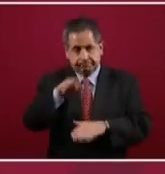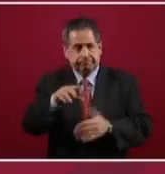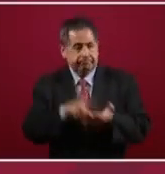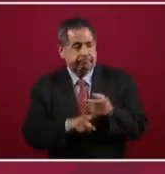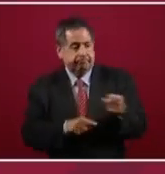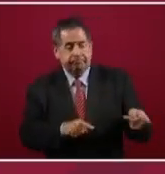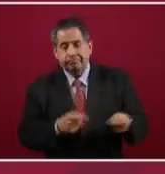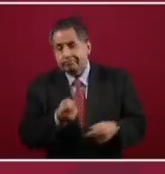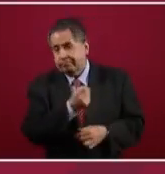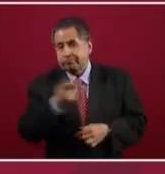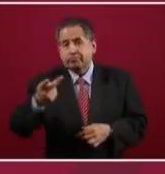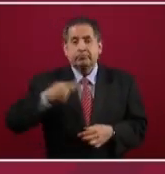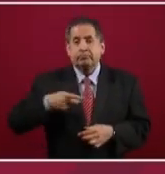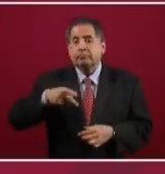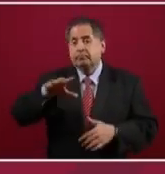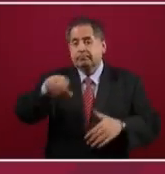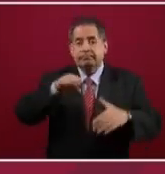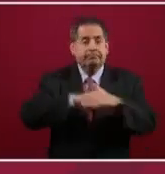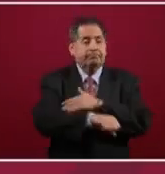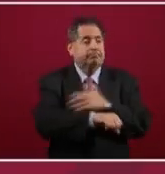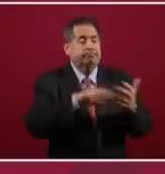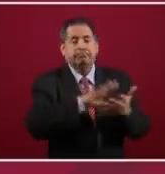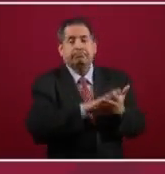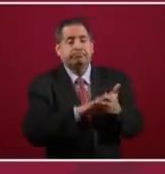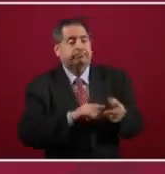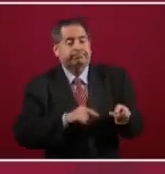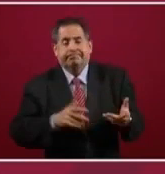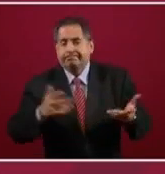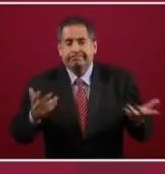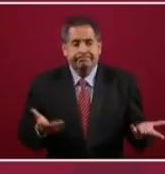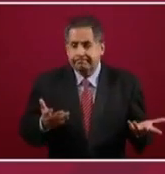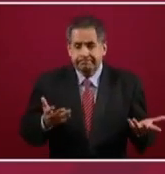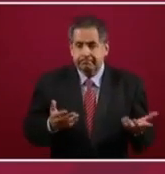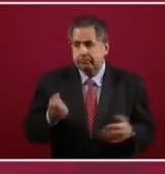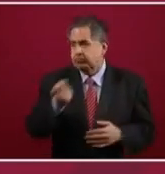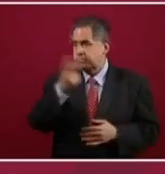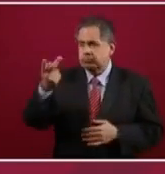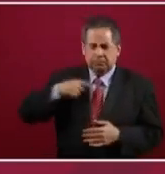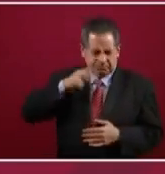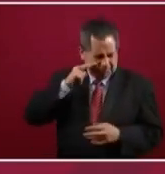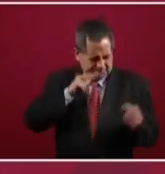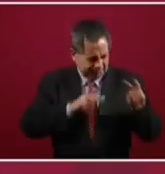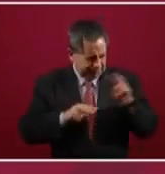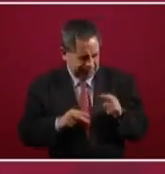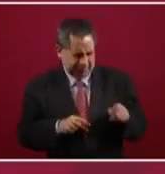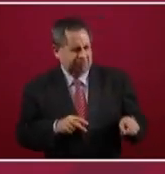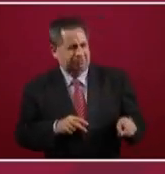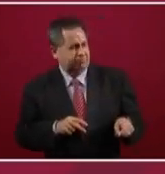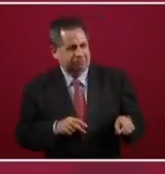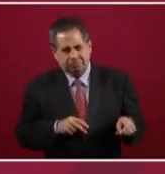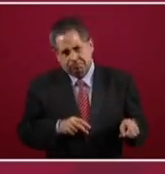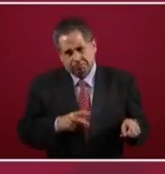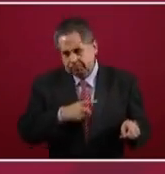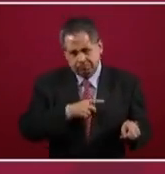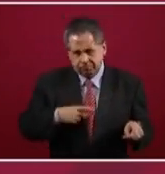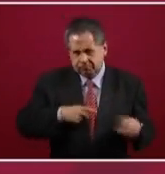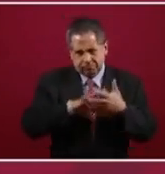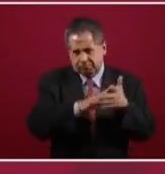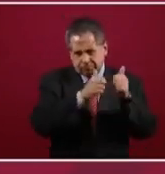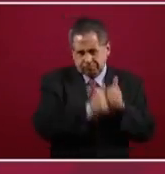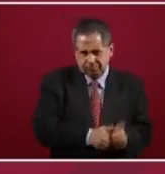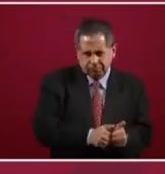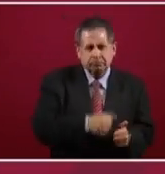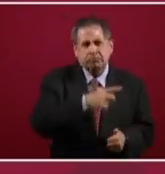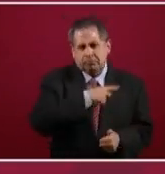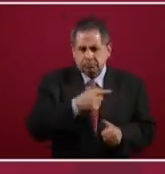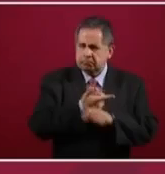sobre presos que a juicio de muchos deberían de estar en